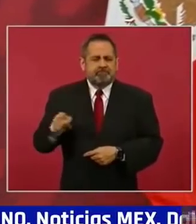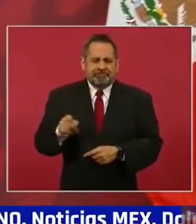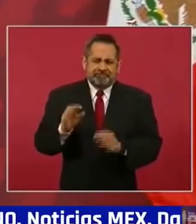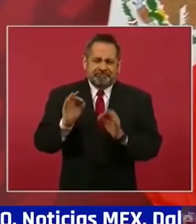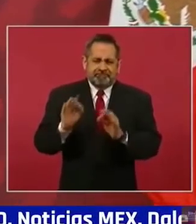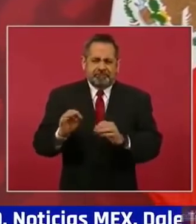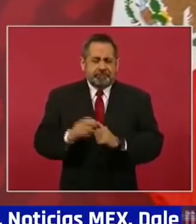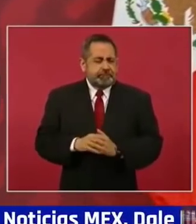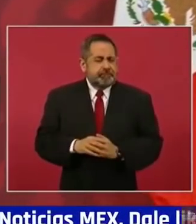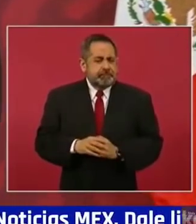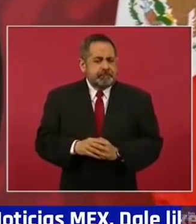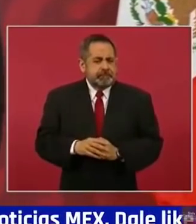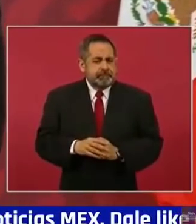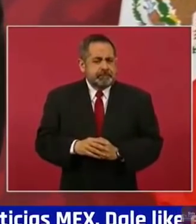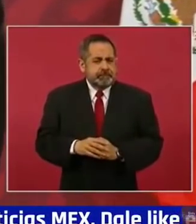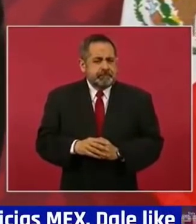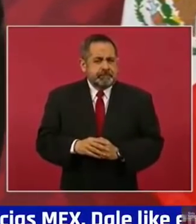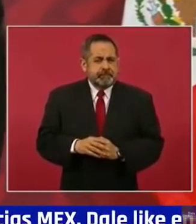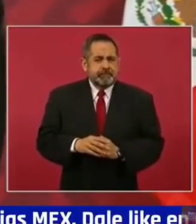Alguien llegó a decir,